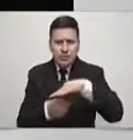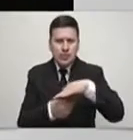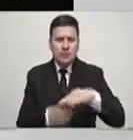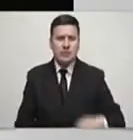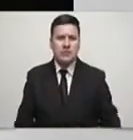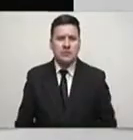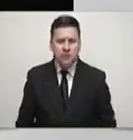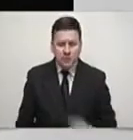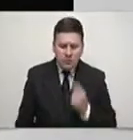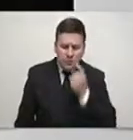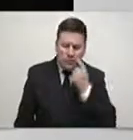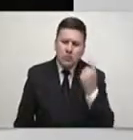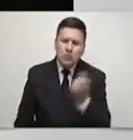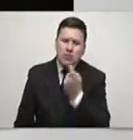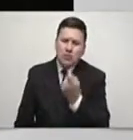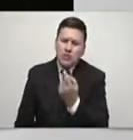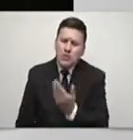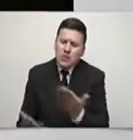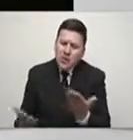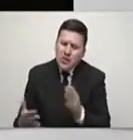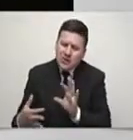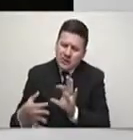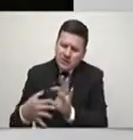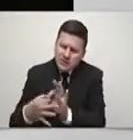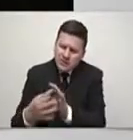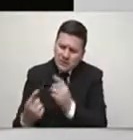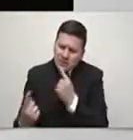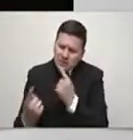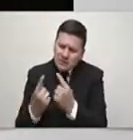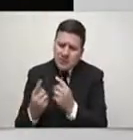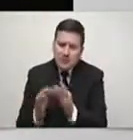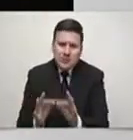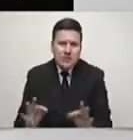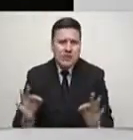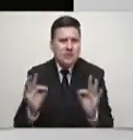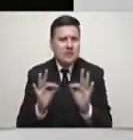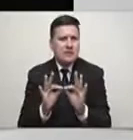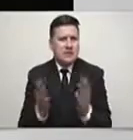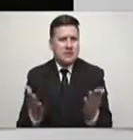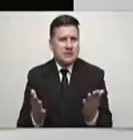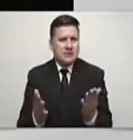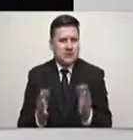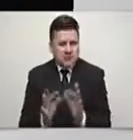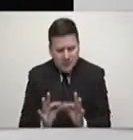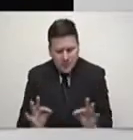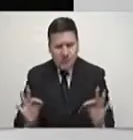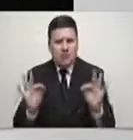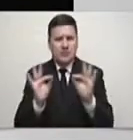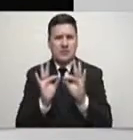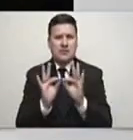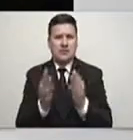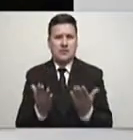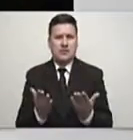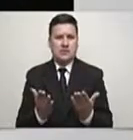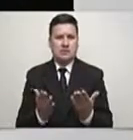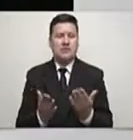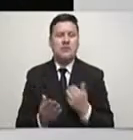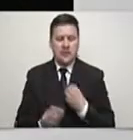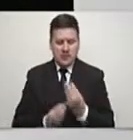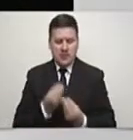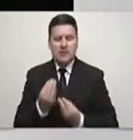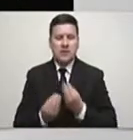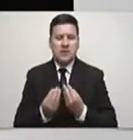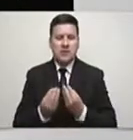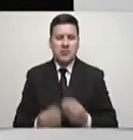buscar puntos de encuentro y de unidad es ahora más importante que nunca y es lo que vamos a